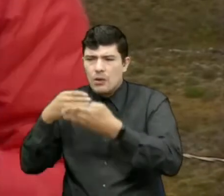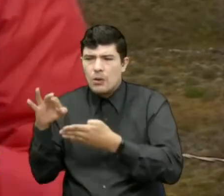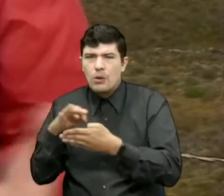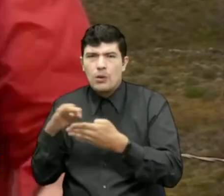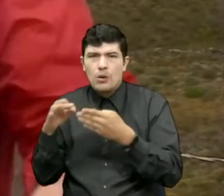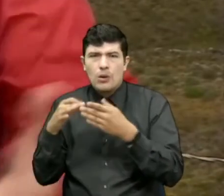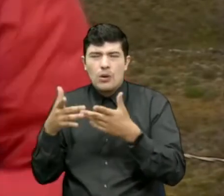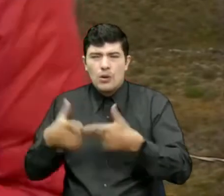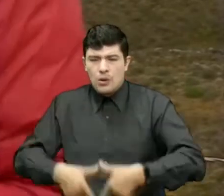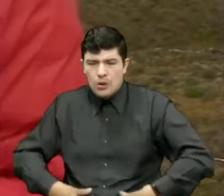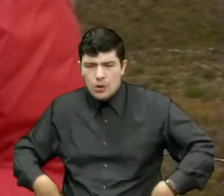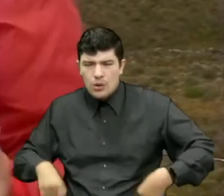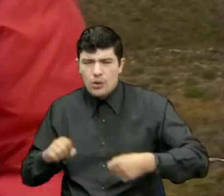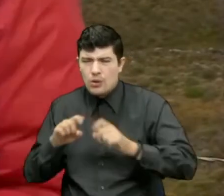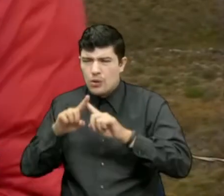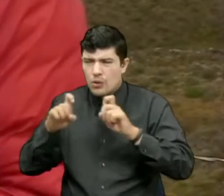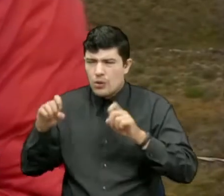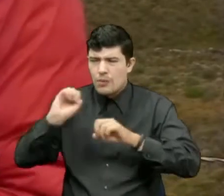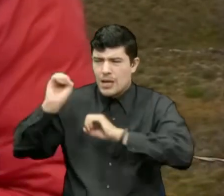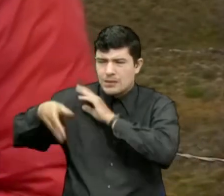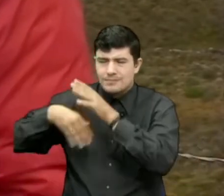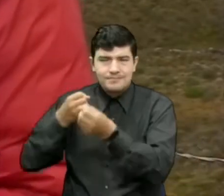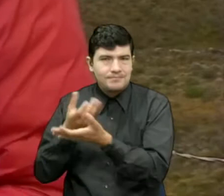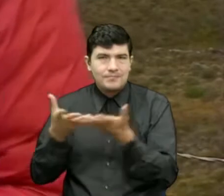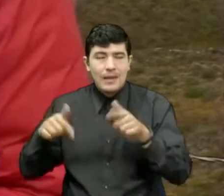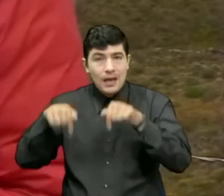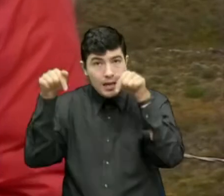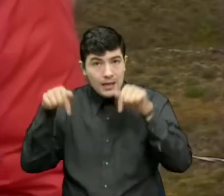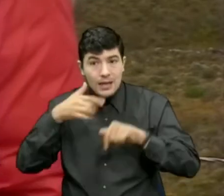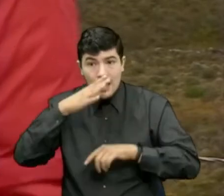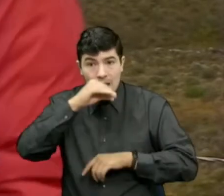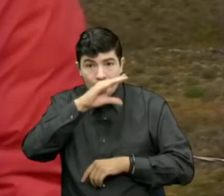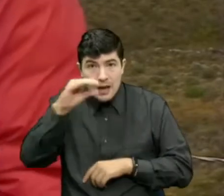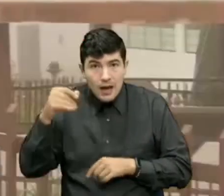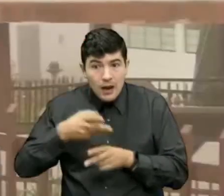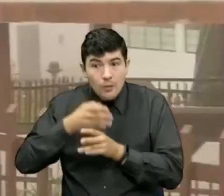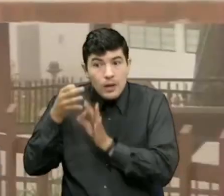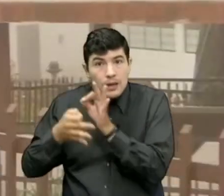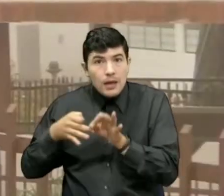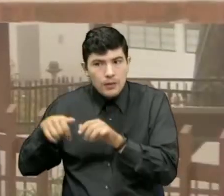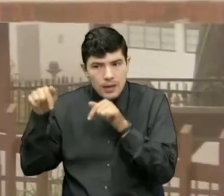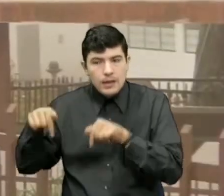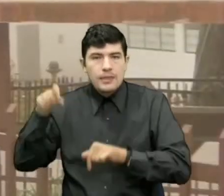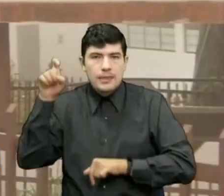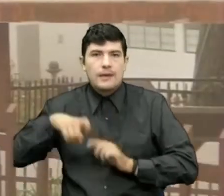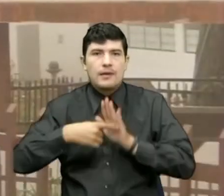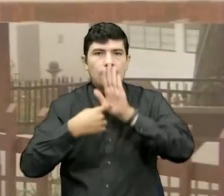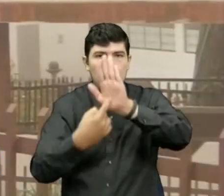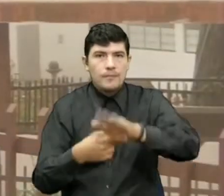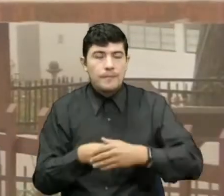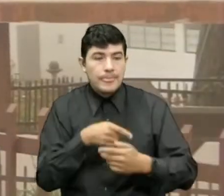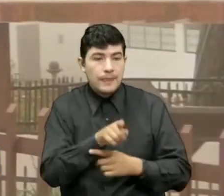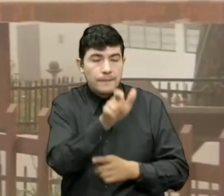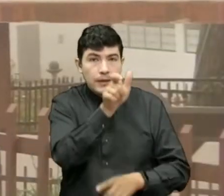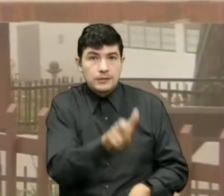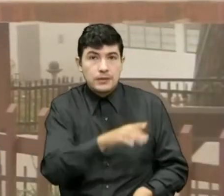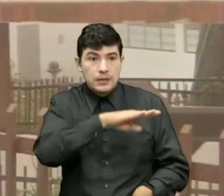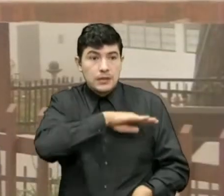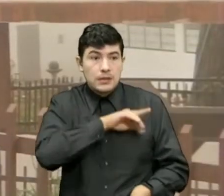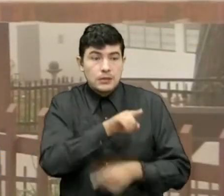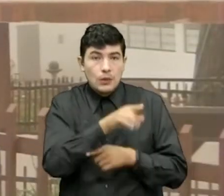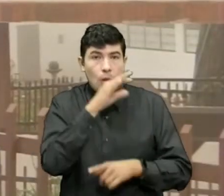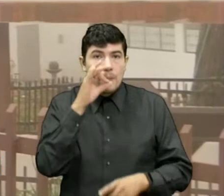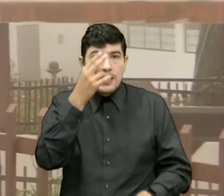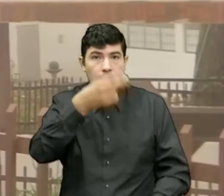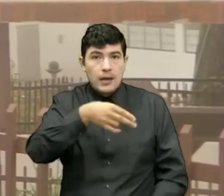boxer, basura. O sea, si aquí estamos hablando realmente de conservarlo, demostrémoslo. El alcalde de esta localidad, Hernán